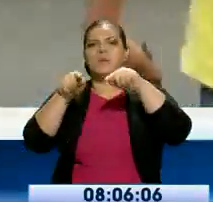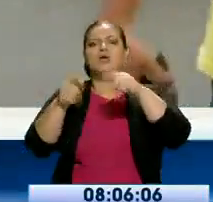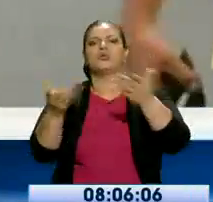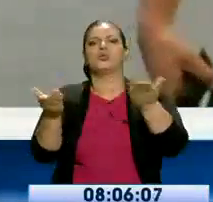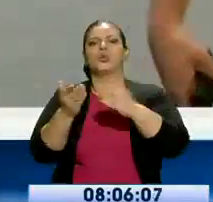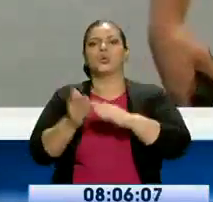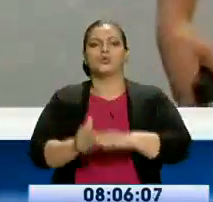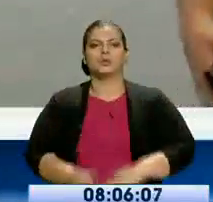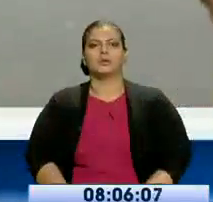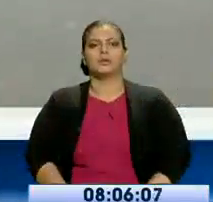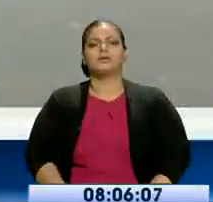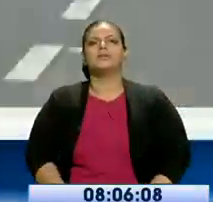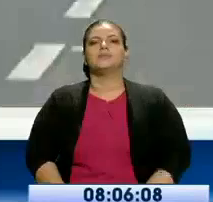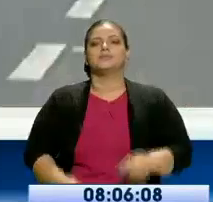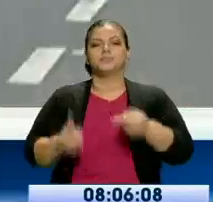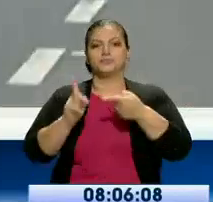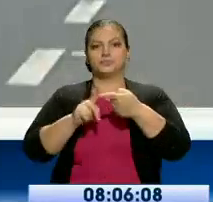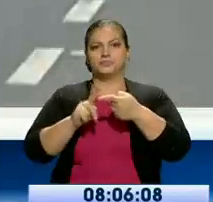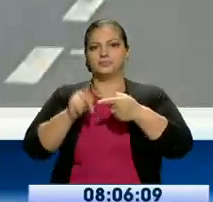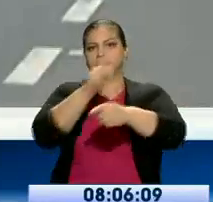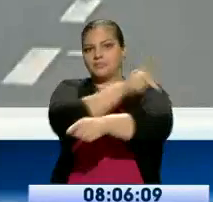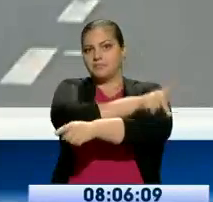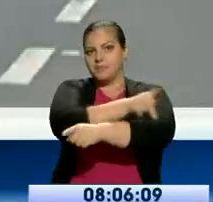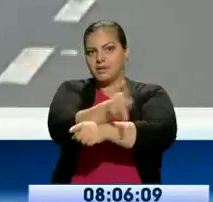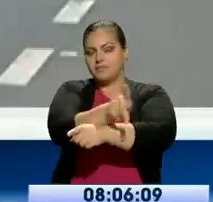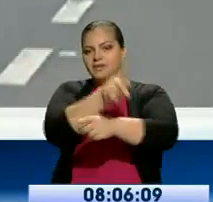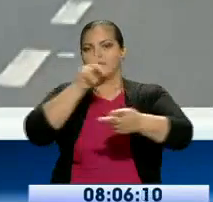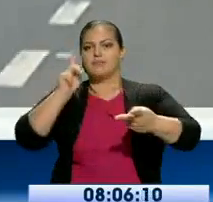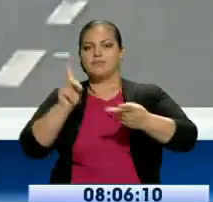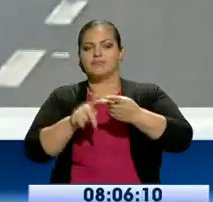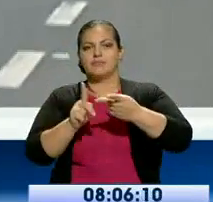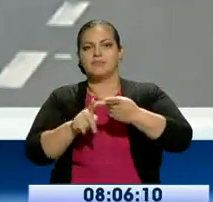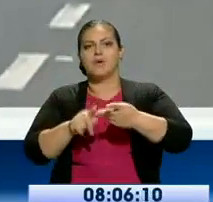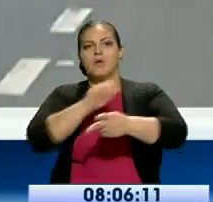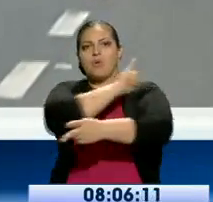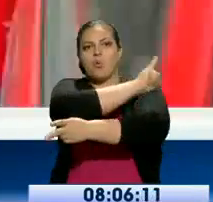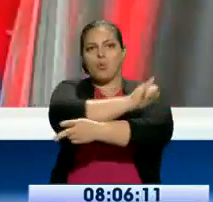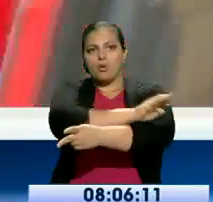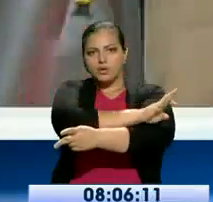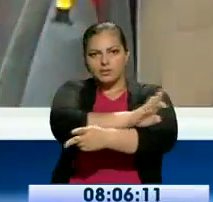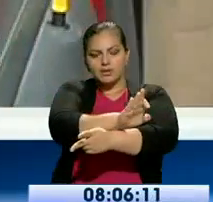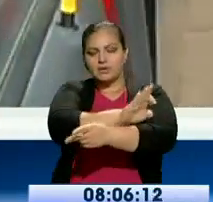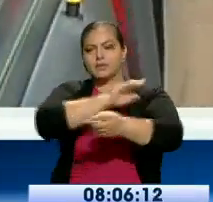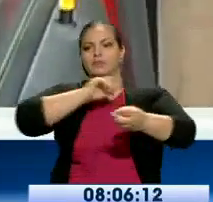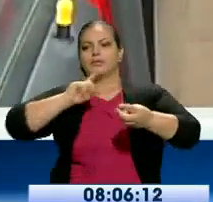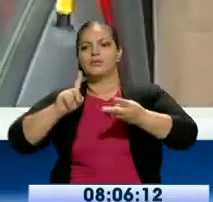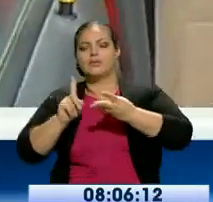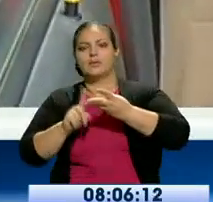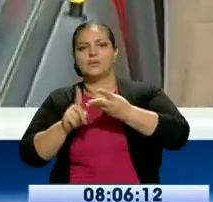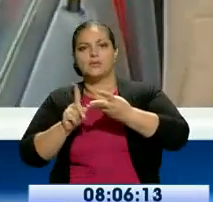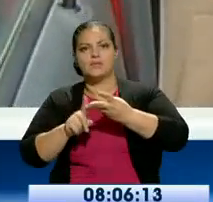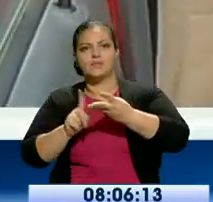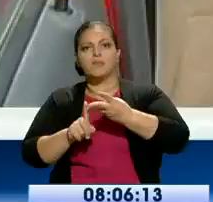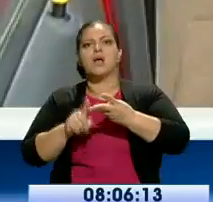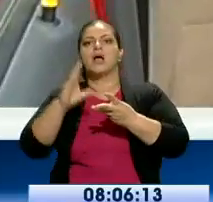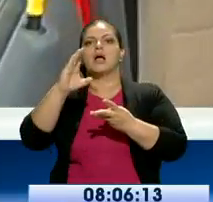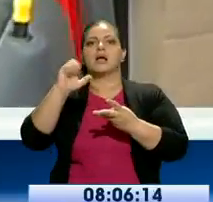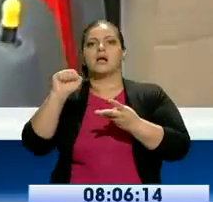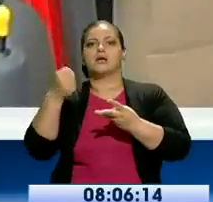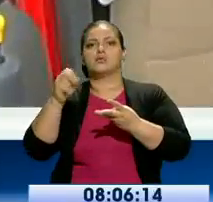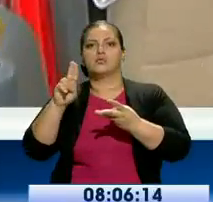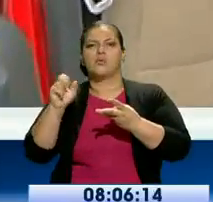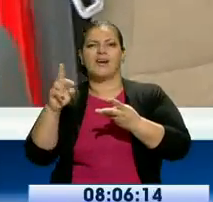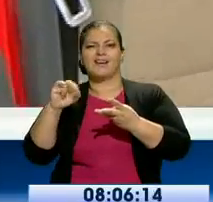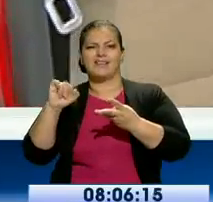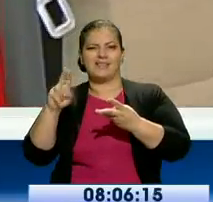hasta la vía perimetral, al ingreso del conocido sector del Trinipuerto, fueron parte de los puntos estratégicos a